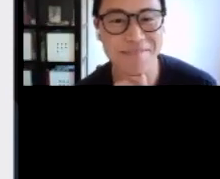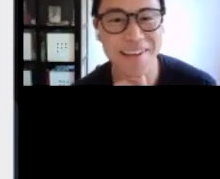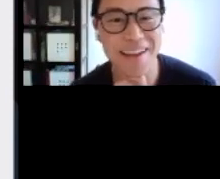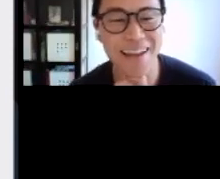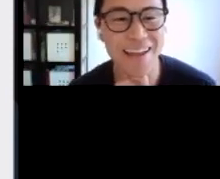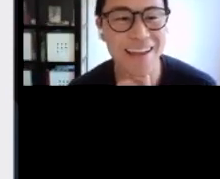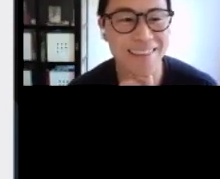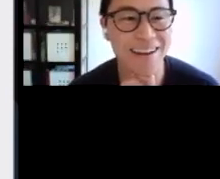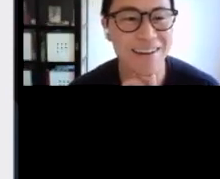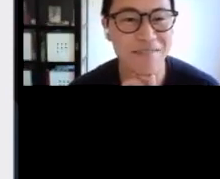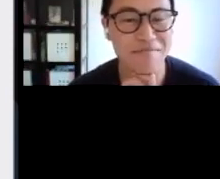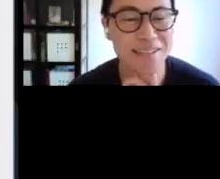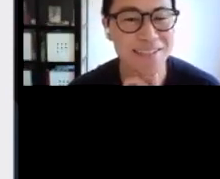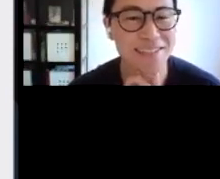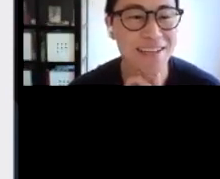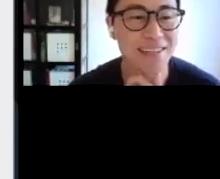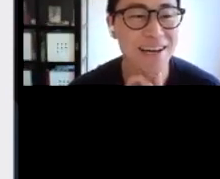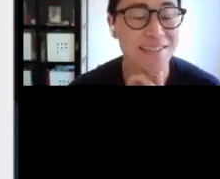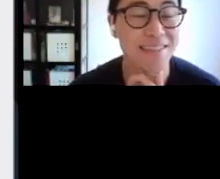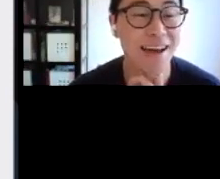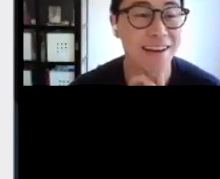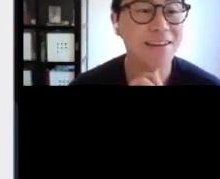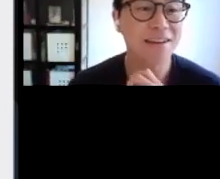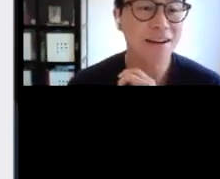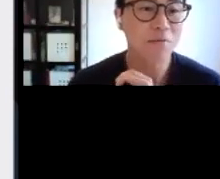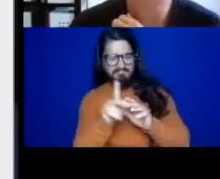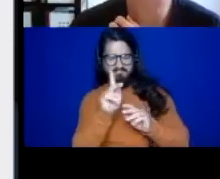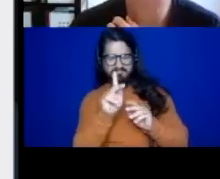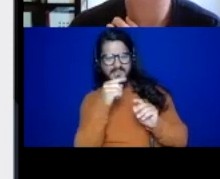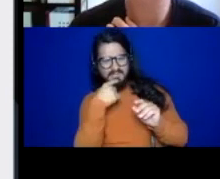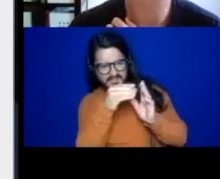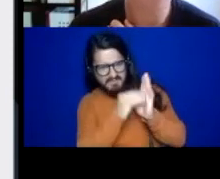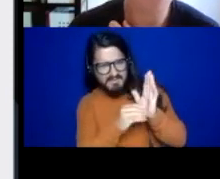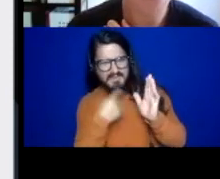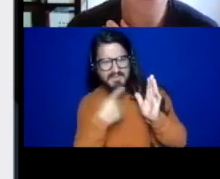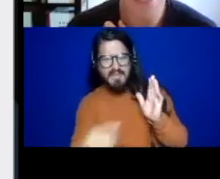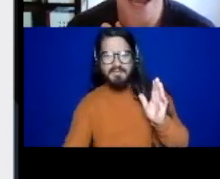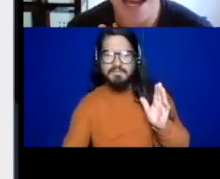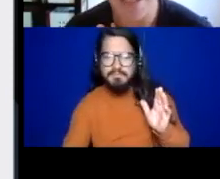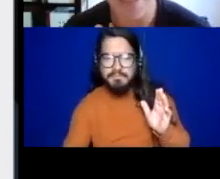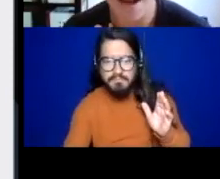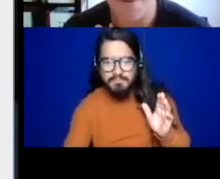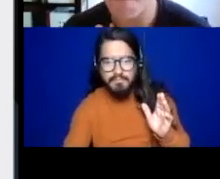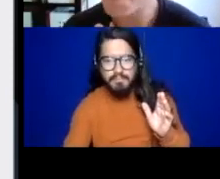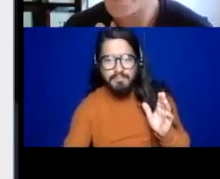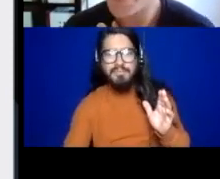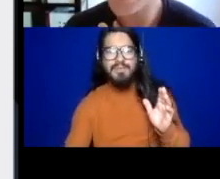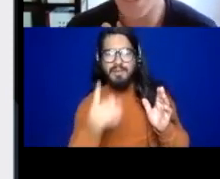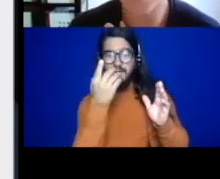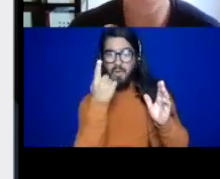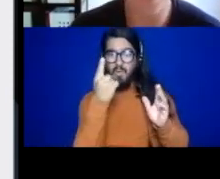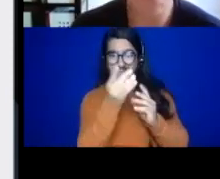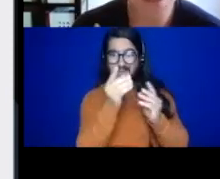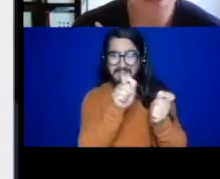Recibimos estos correos frecuentemente, estos mensajes que dicen que nuestro